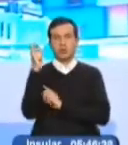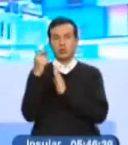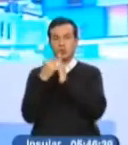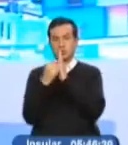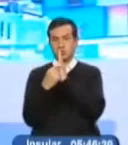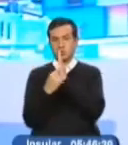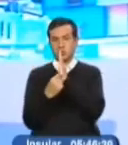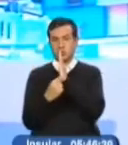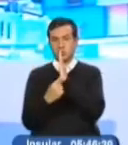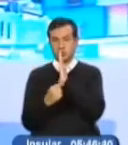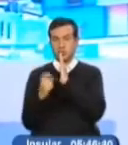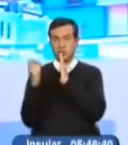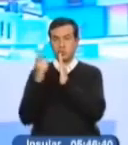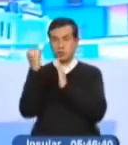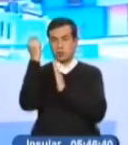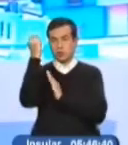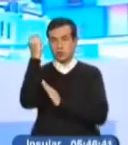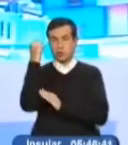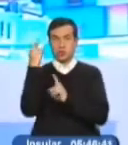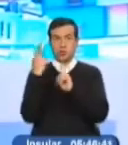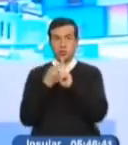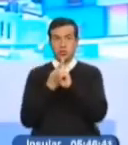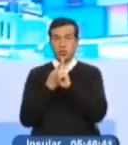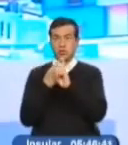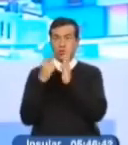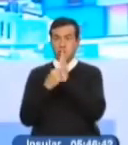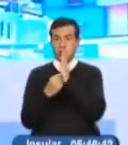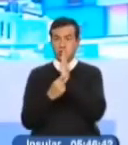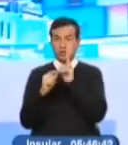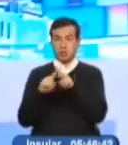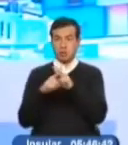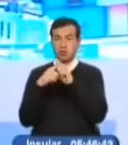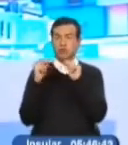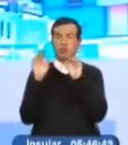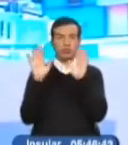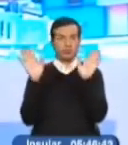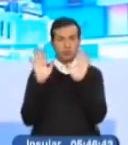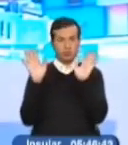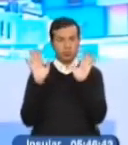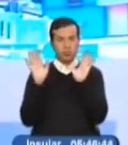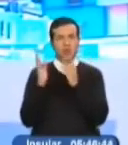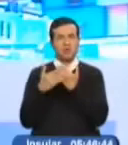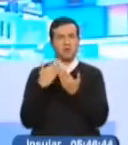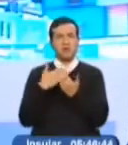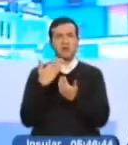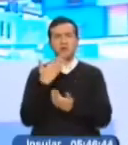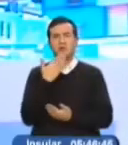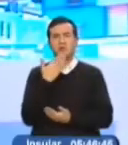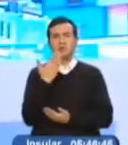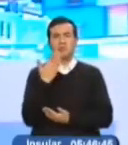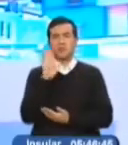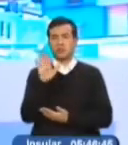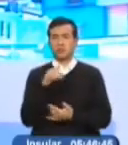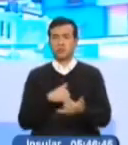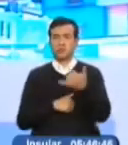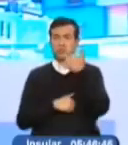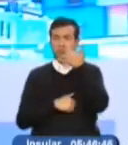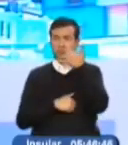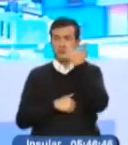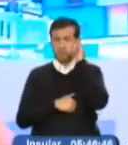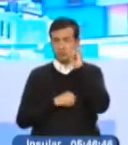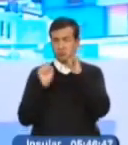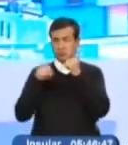el dinero físico. La cuenta primero no necesita tener un saldo inicial. Se abre de manera muy fácil a través de su teléfono